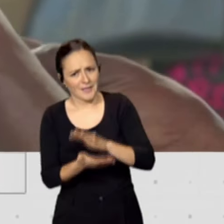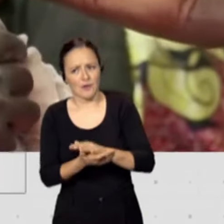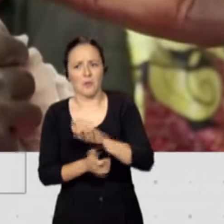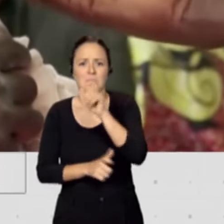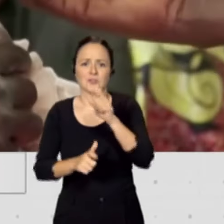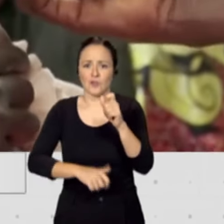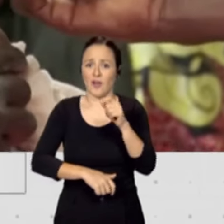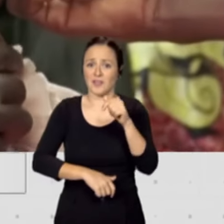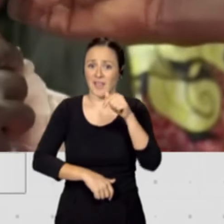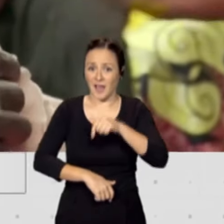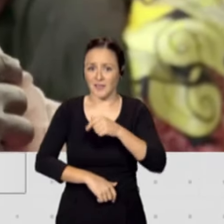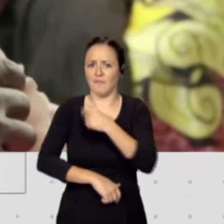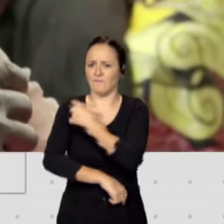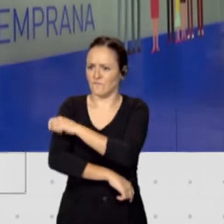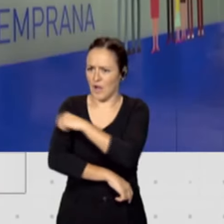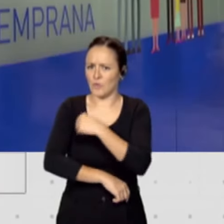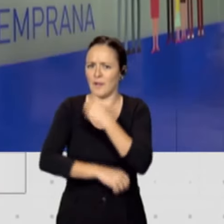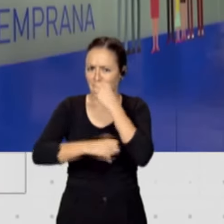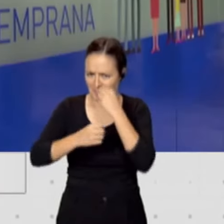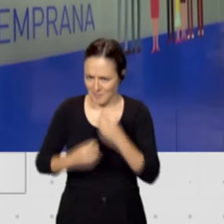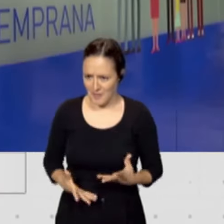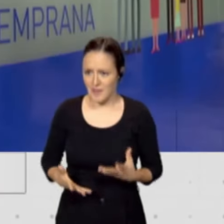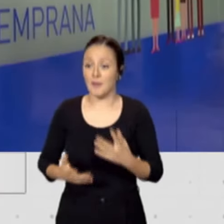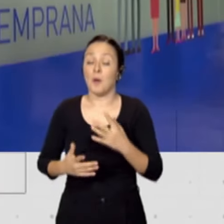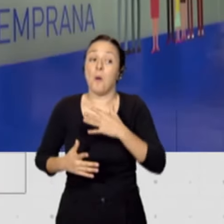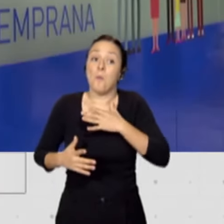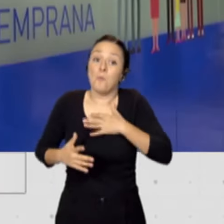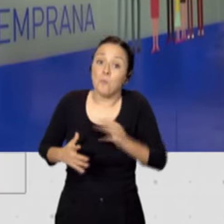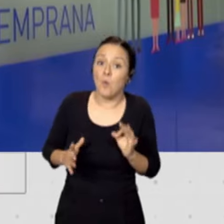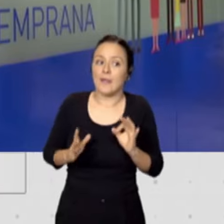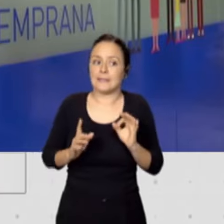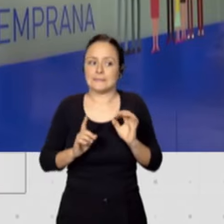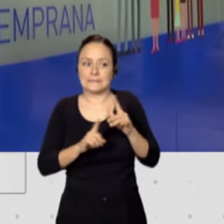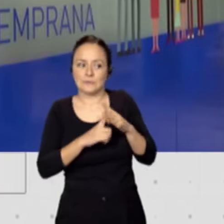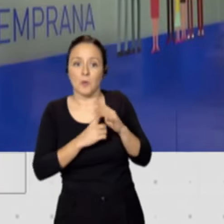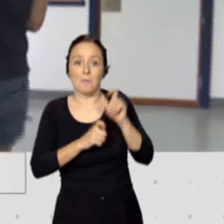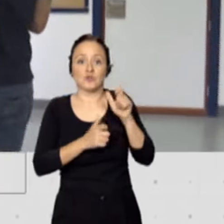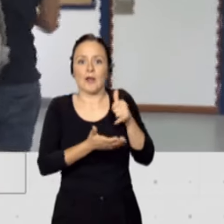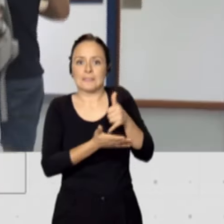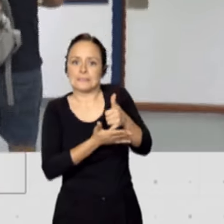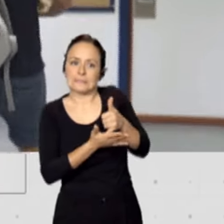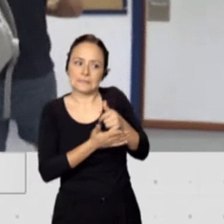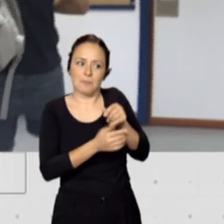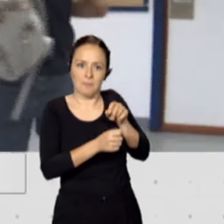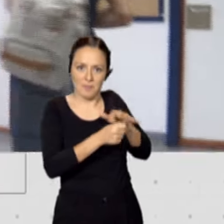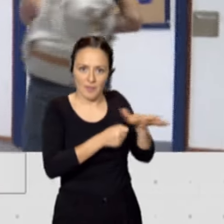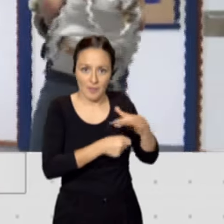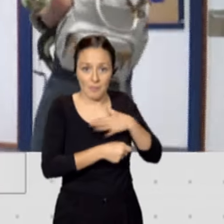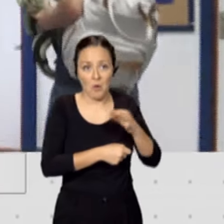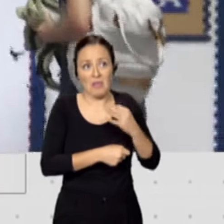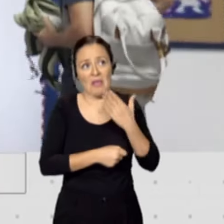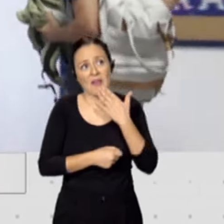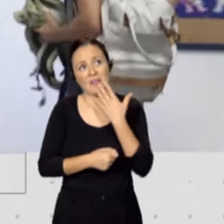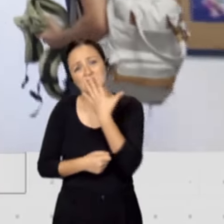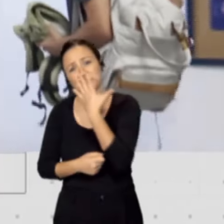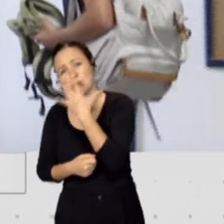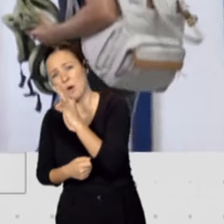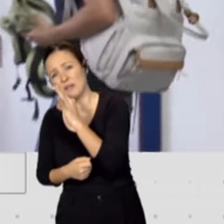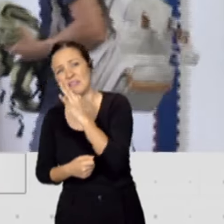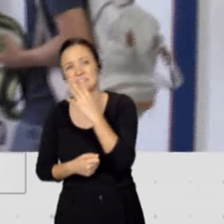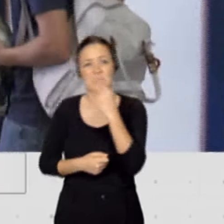vacunada puede haber lo que llamamos bolsas de susceptibles que ahora deben andar en personas entre 50 50 y pico años que cuando